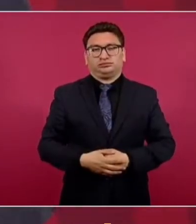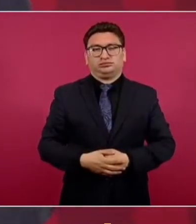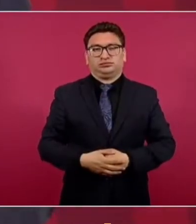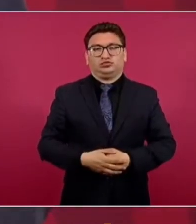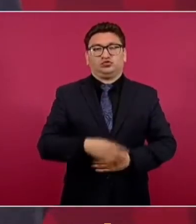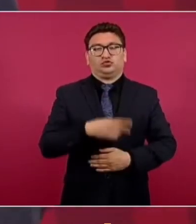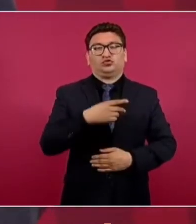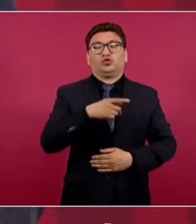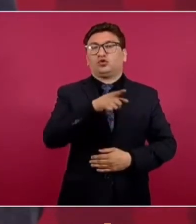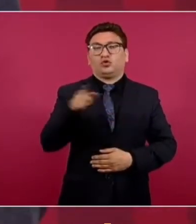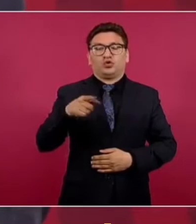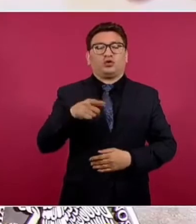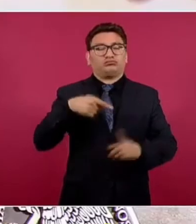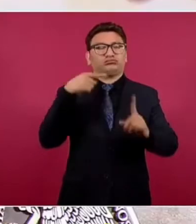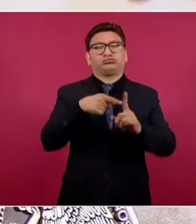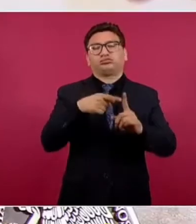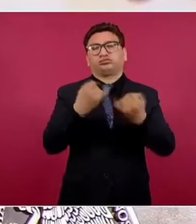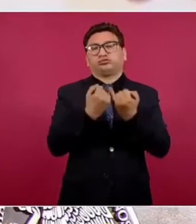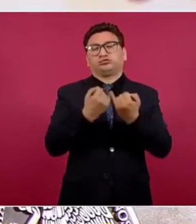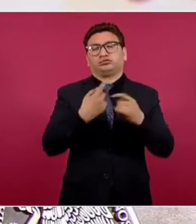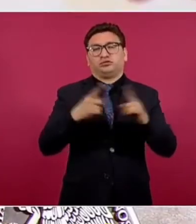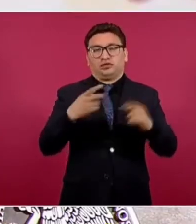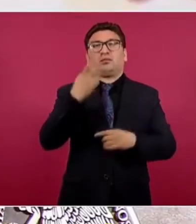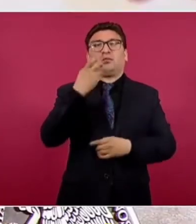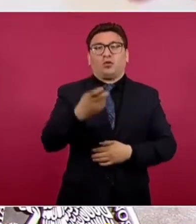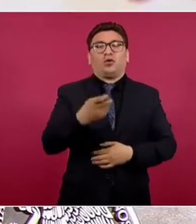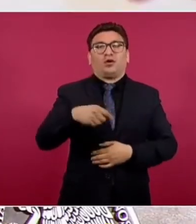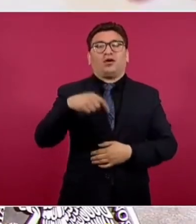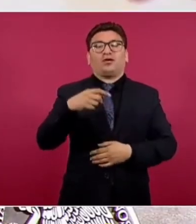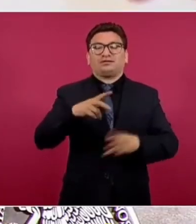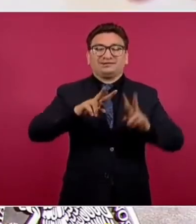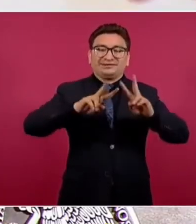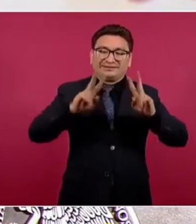tienen un propósito. Por eso hay que hablar de estos temas,